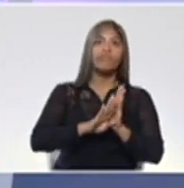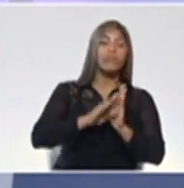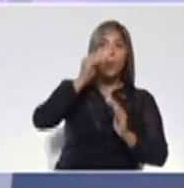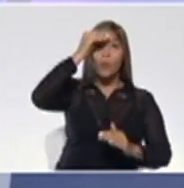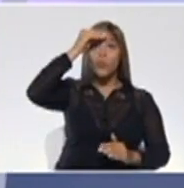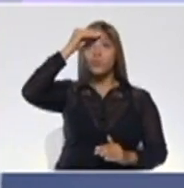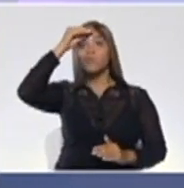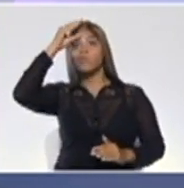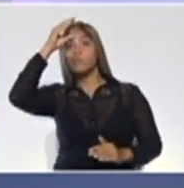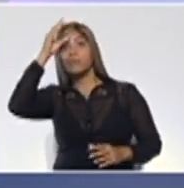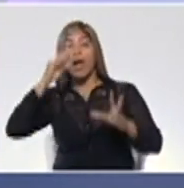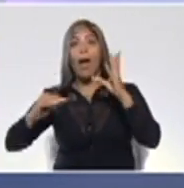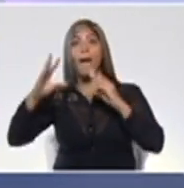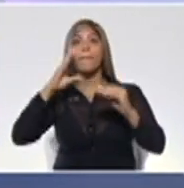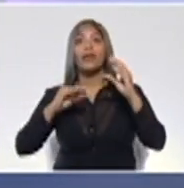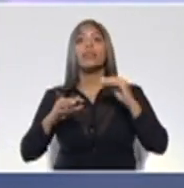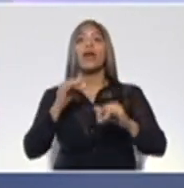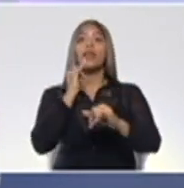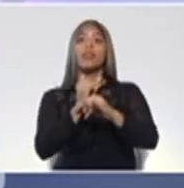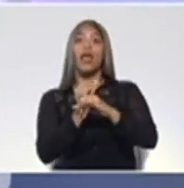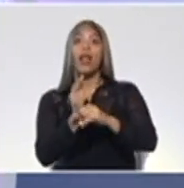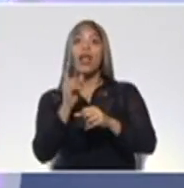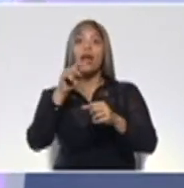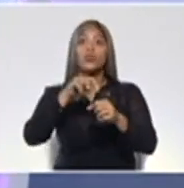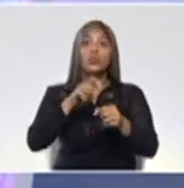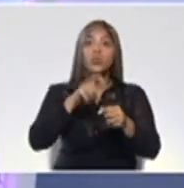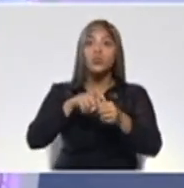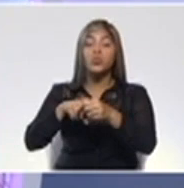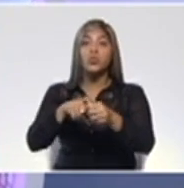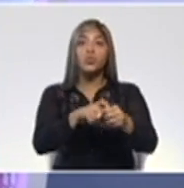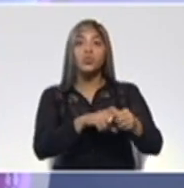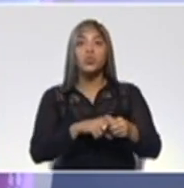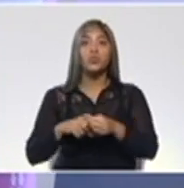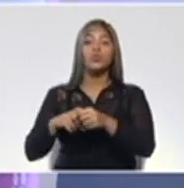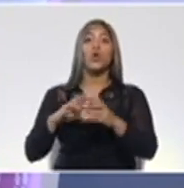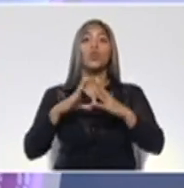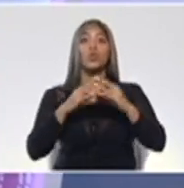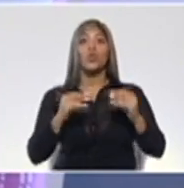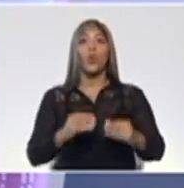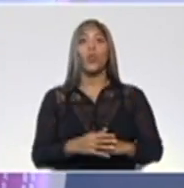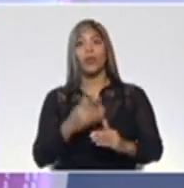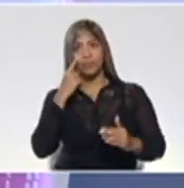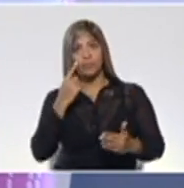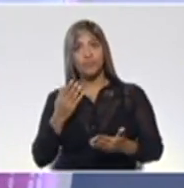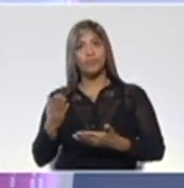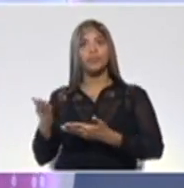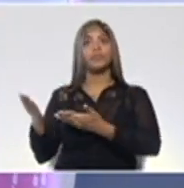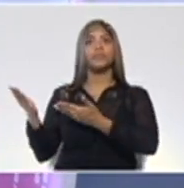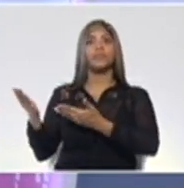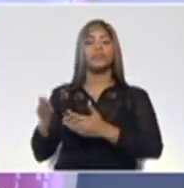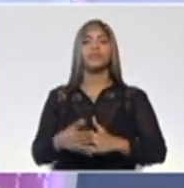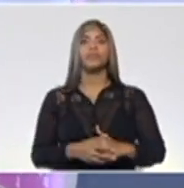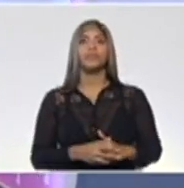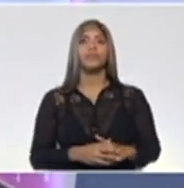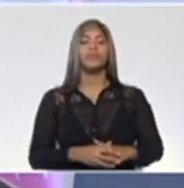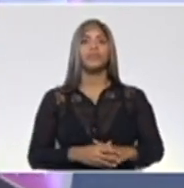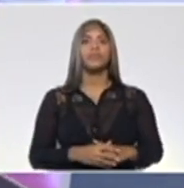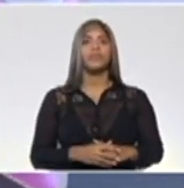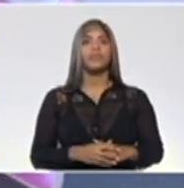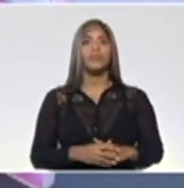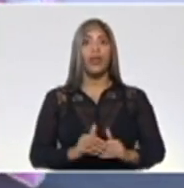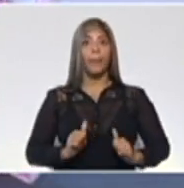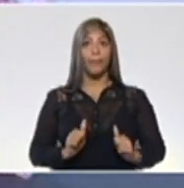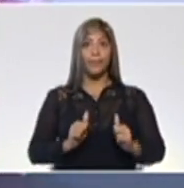pedagógico, ingresen en todas las plataformas digitales 2.0 que aparecen de inmediato en nuestra pantalla.